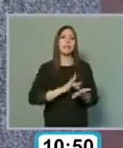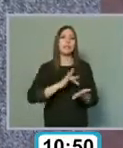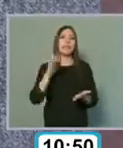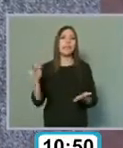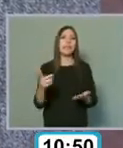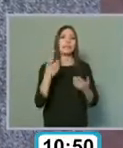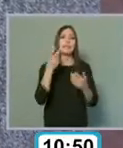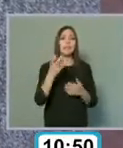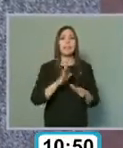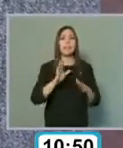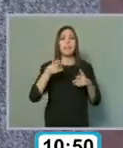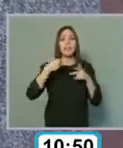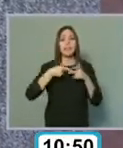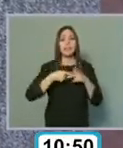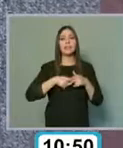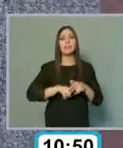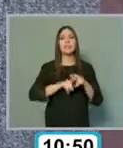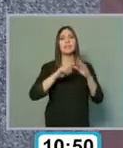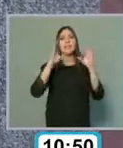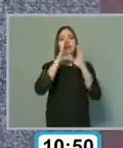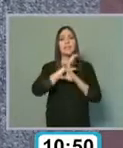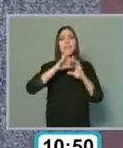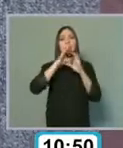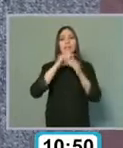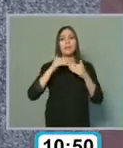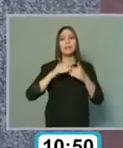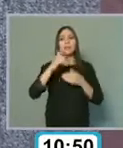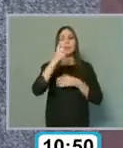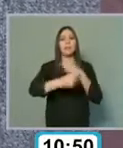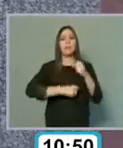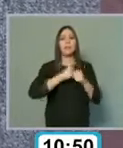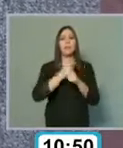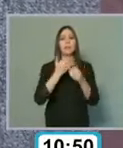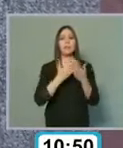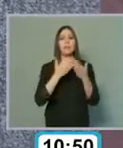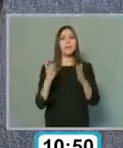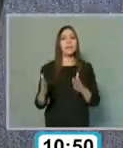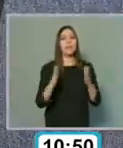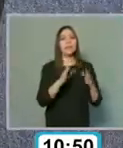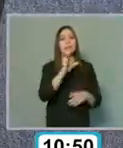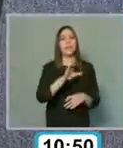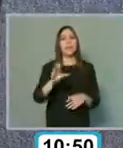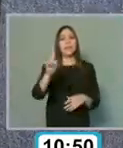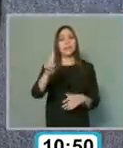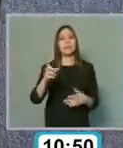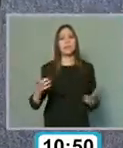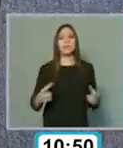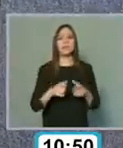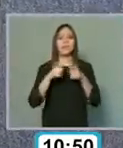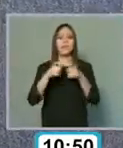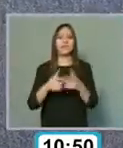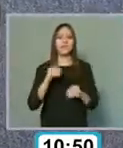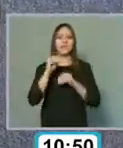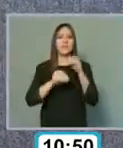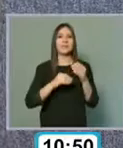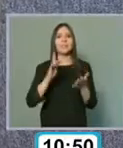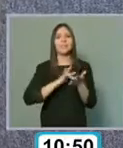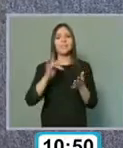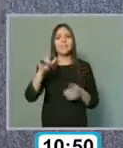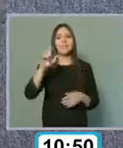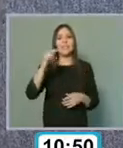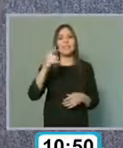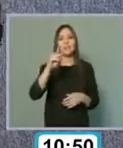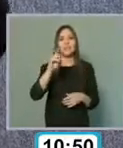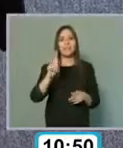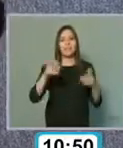eso abrir todos sus conciertos durante un año. Y ahora viene la etapa del disco. Pues ahí nomás. Fuerte el aplauso para Leti López,